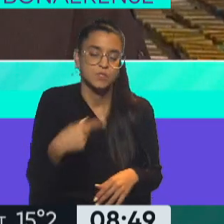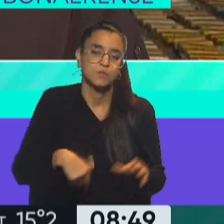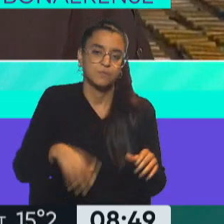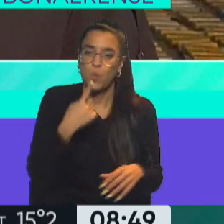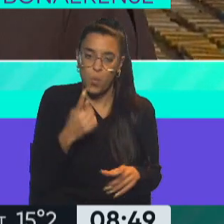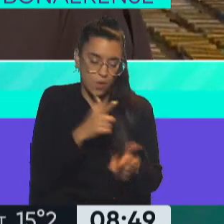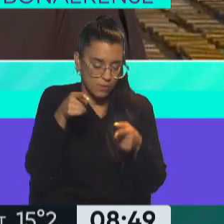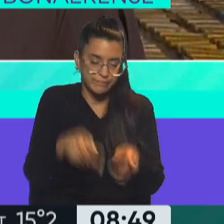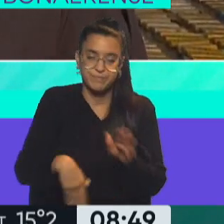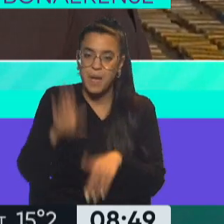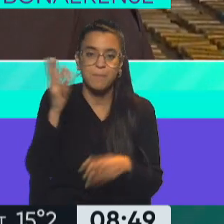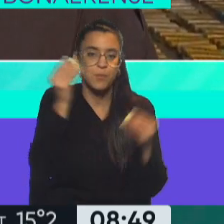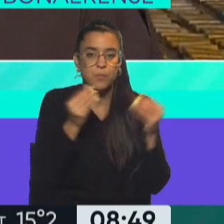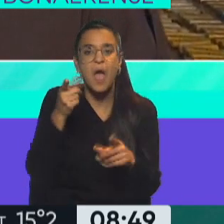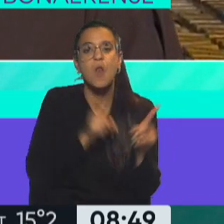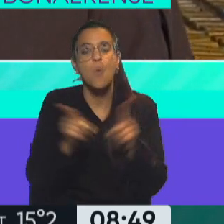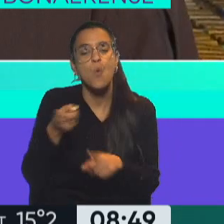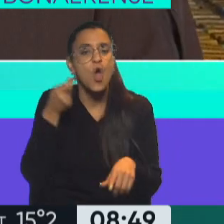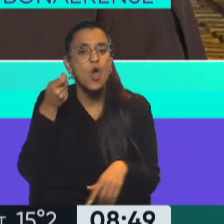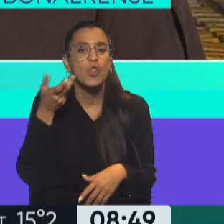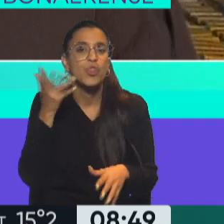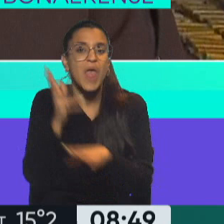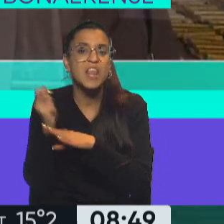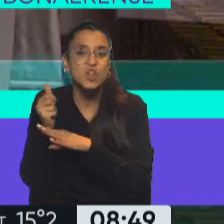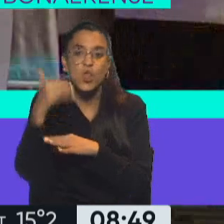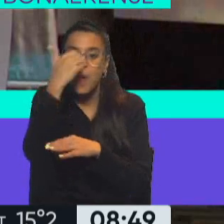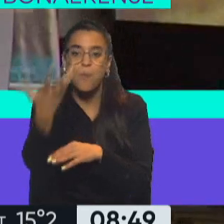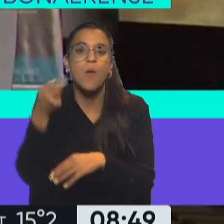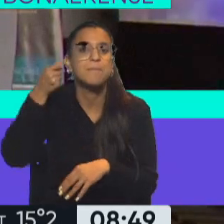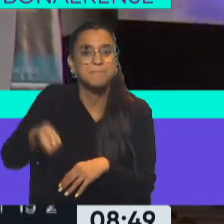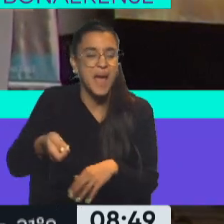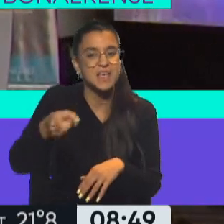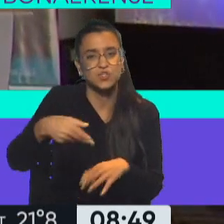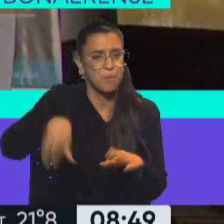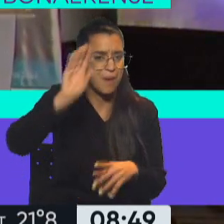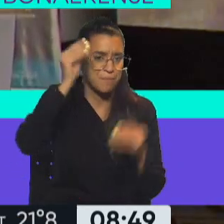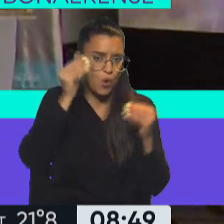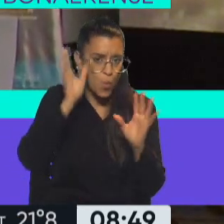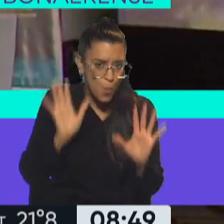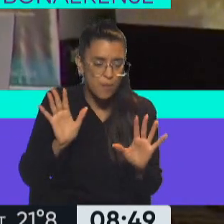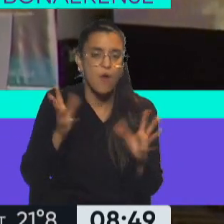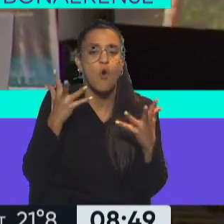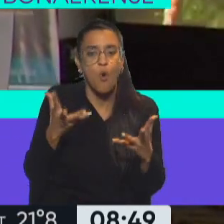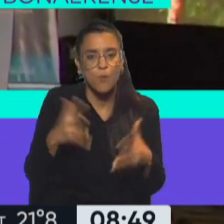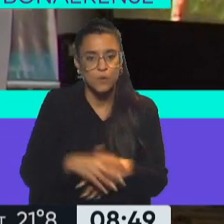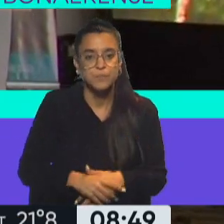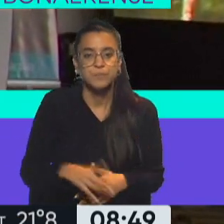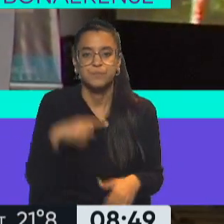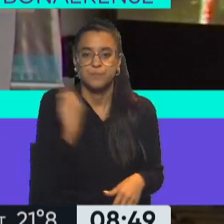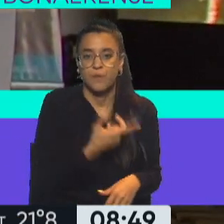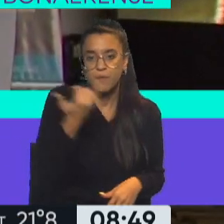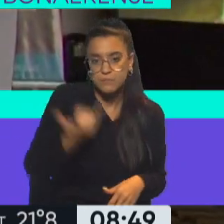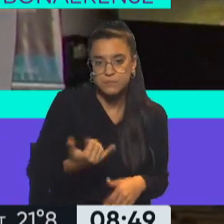todos aquellos delitos que terminan con la vida de las personas, ese es el más preocupante. Ahora, obviamente que